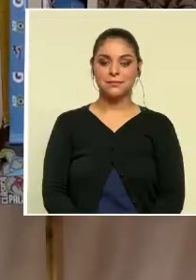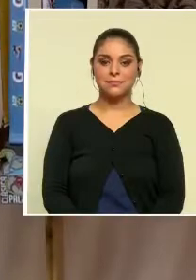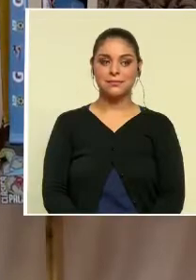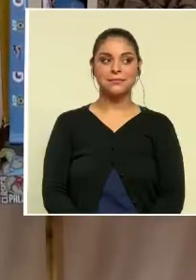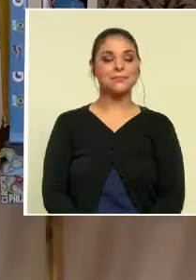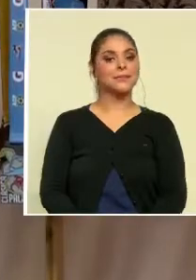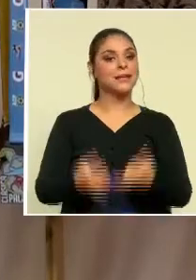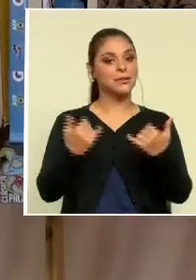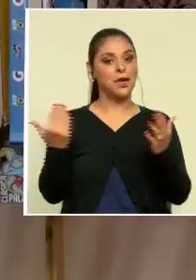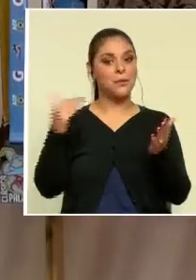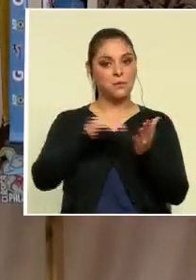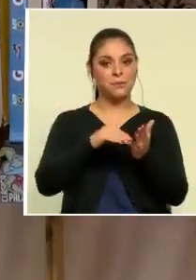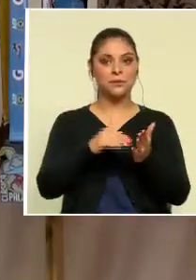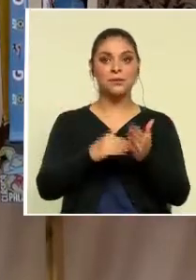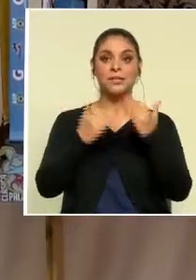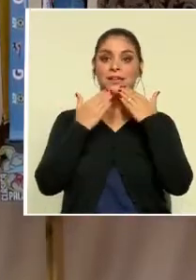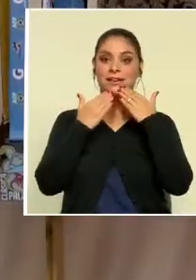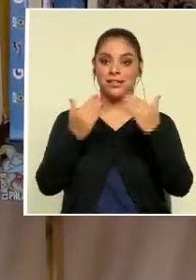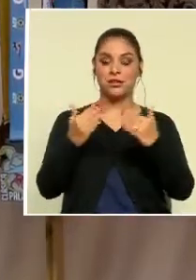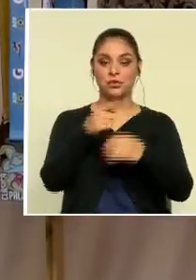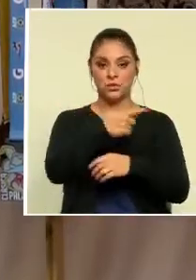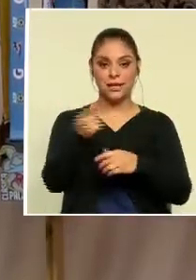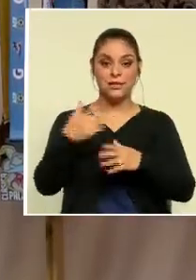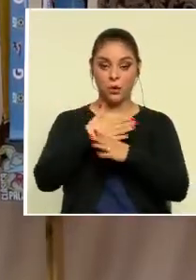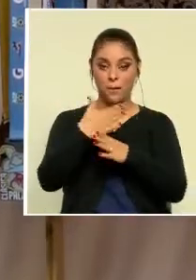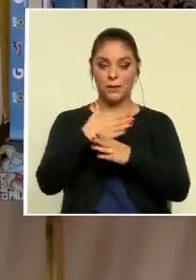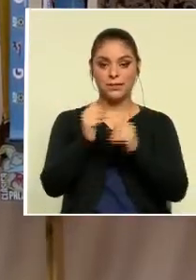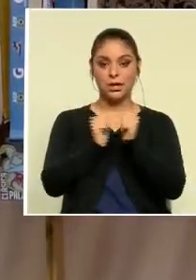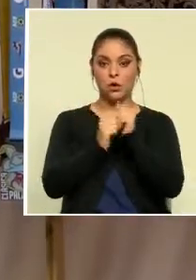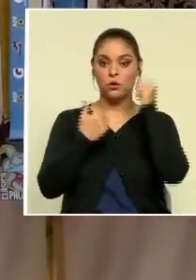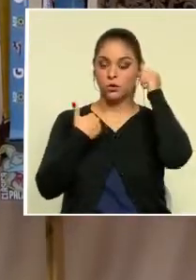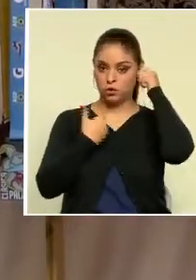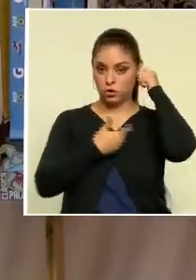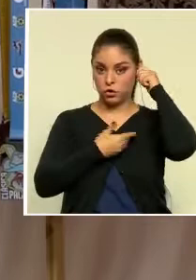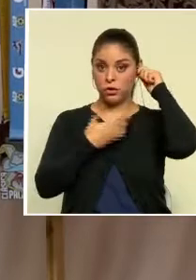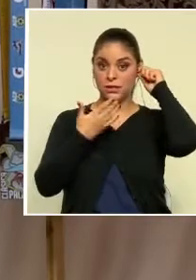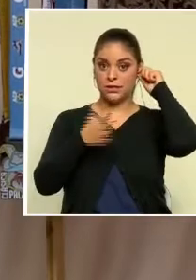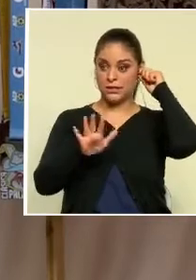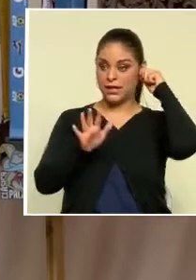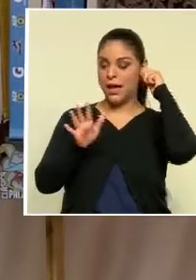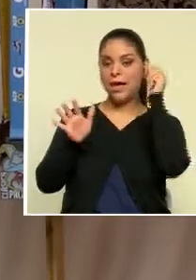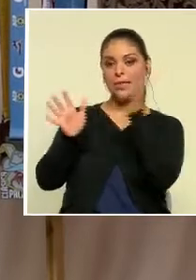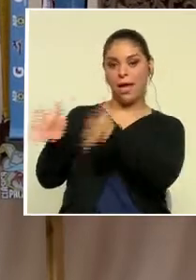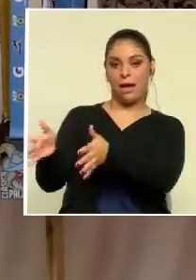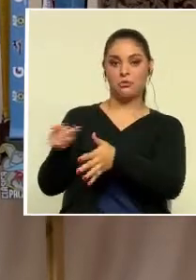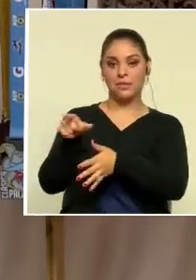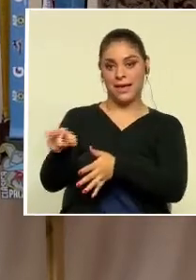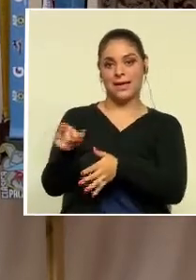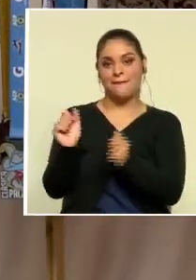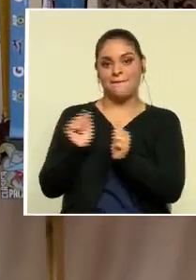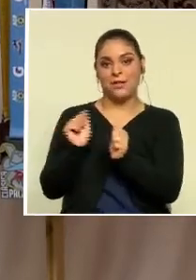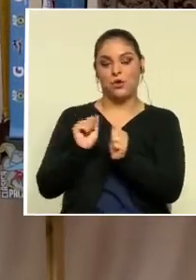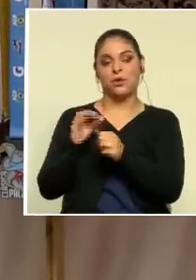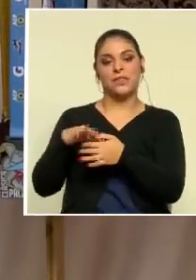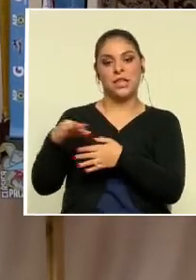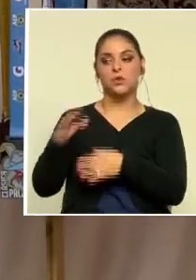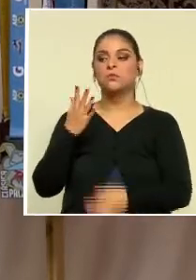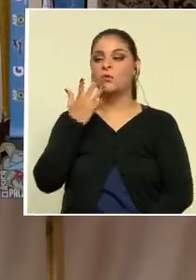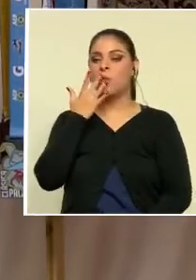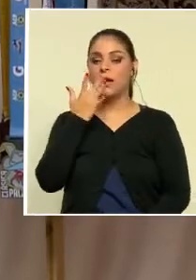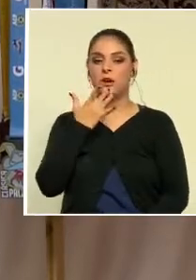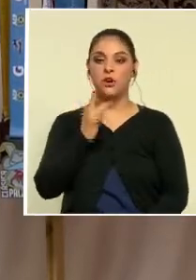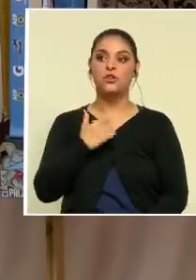estamos de vuelta que les agradecemos estar compartiendo con nosotros ya dejamos por allá la receta para que se enfríe huele líquido soy yo estoy deseando